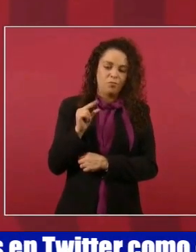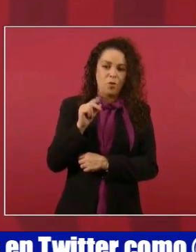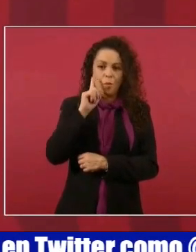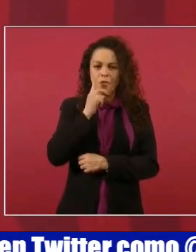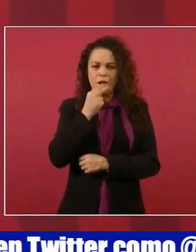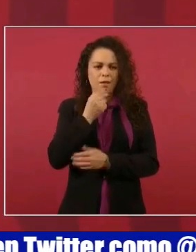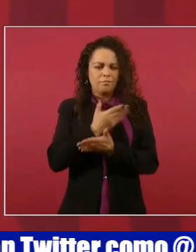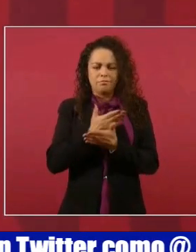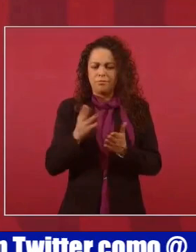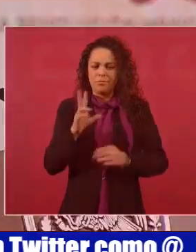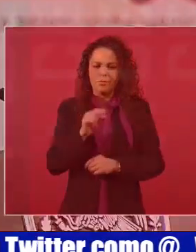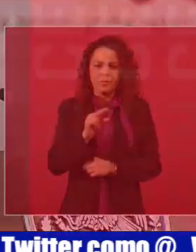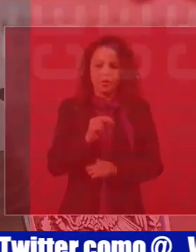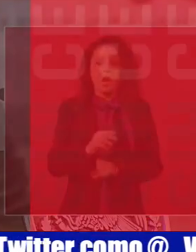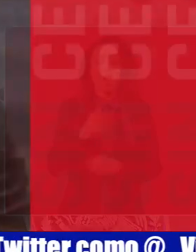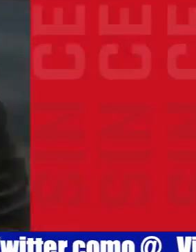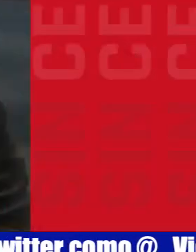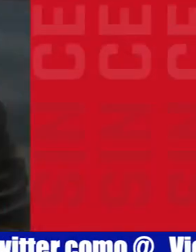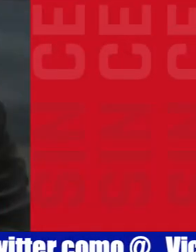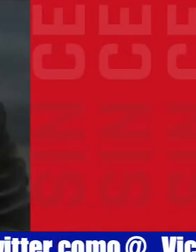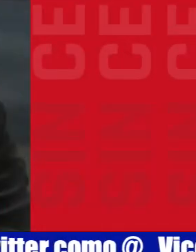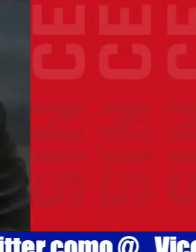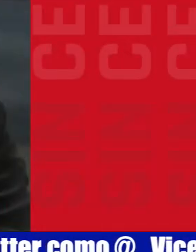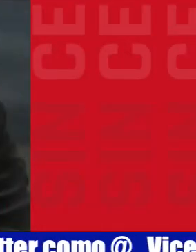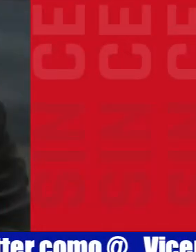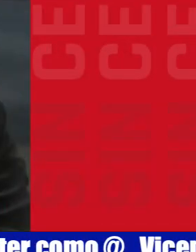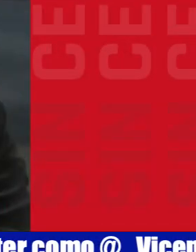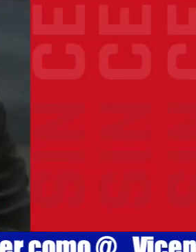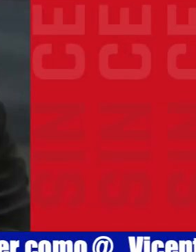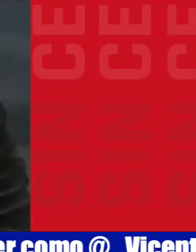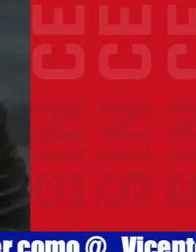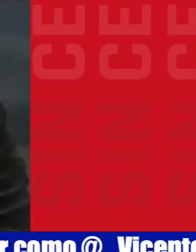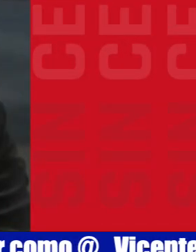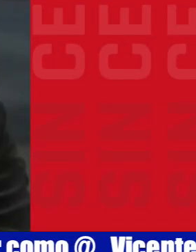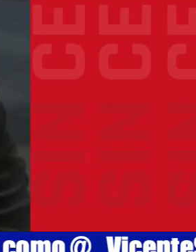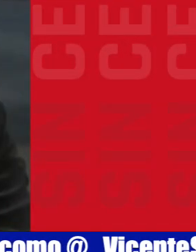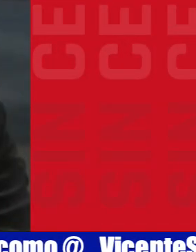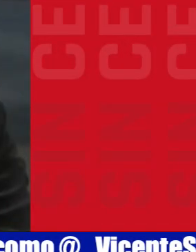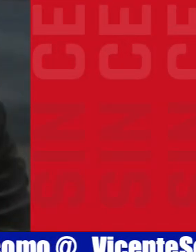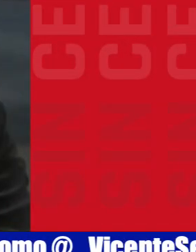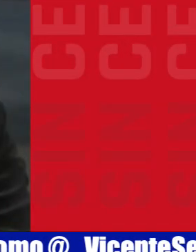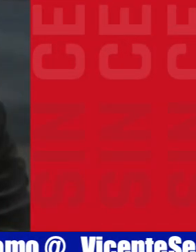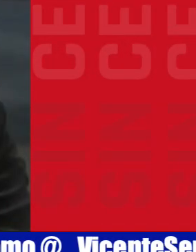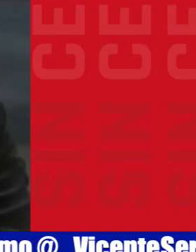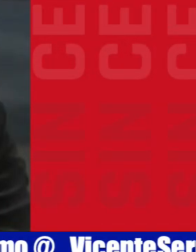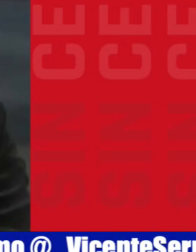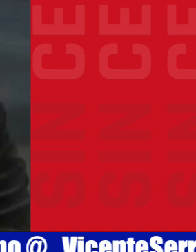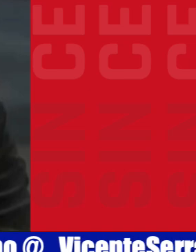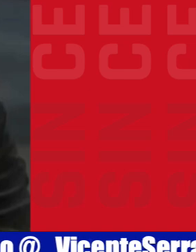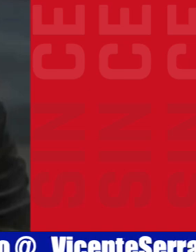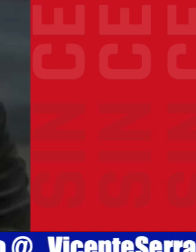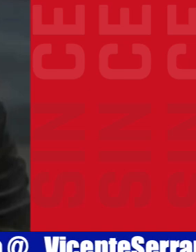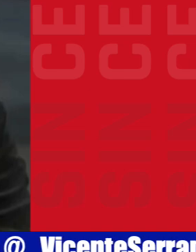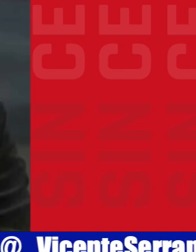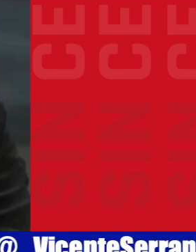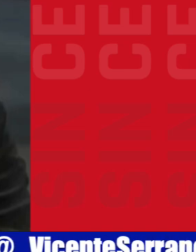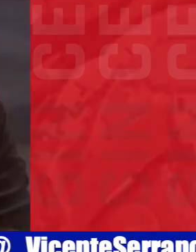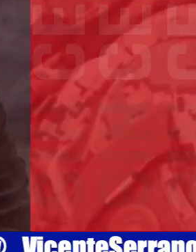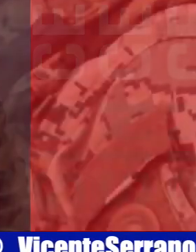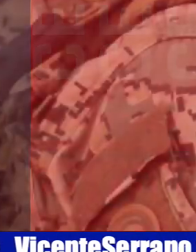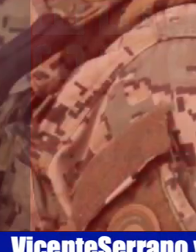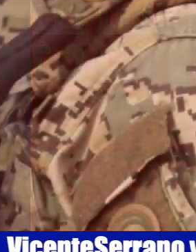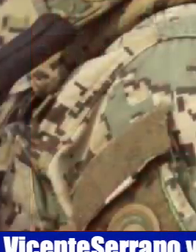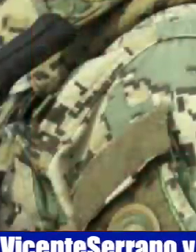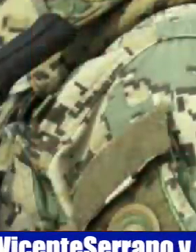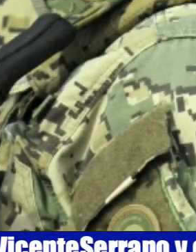parte, Dalila Escobar le cuestionó a López Obrador si no considera que esos sistemas donde se aloja la información de la Sedena, pues fueron endebles y que por eso